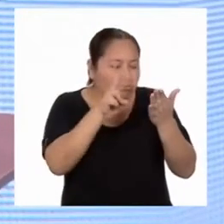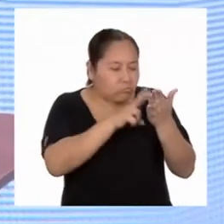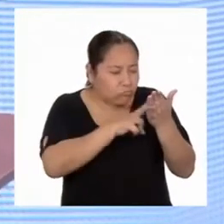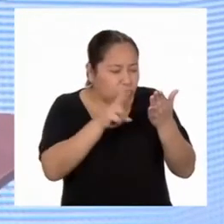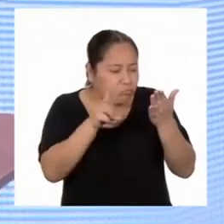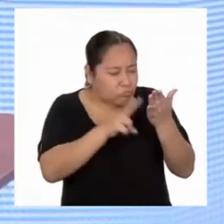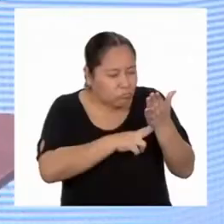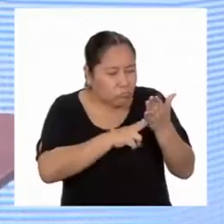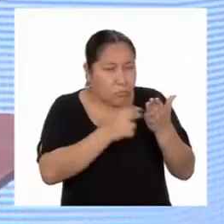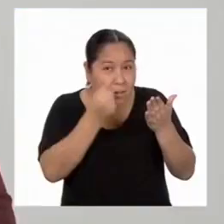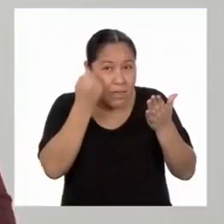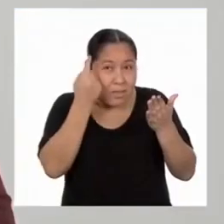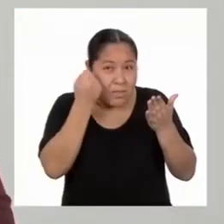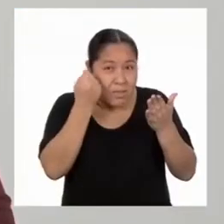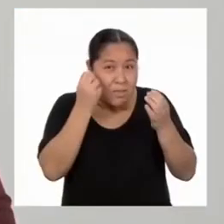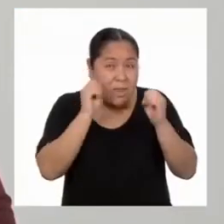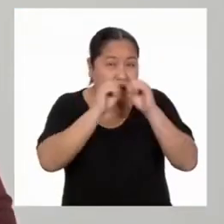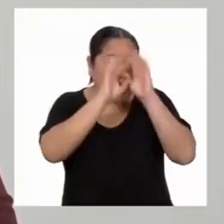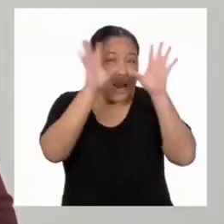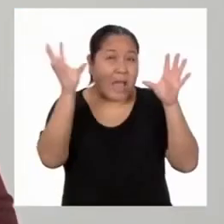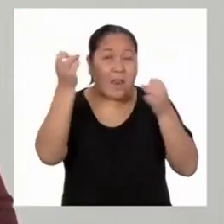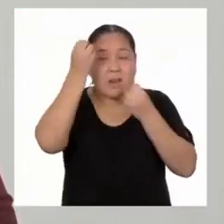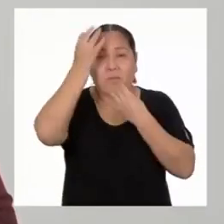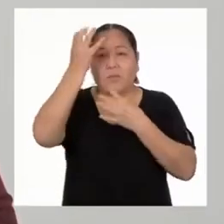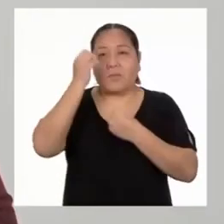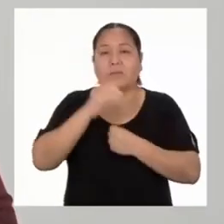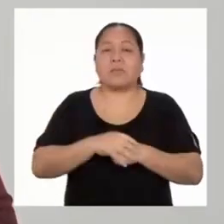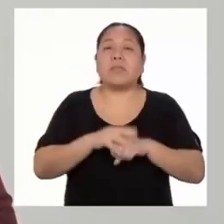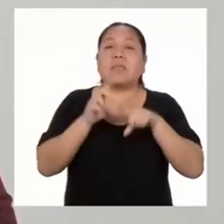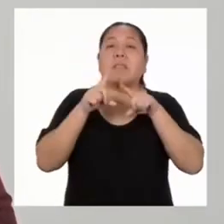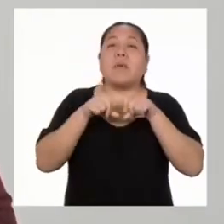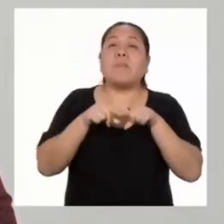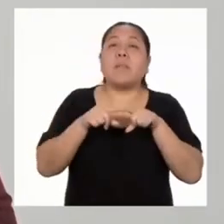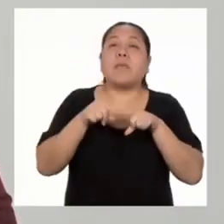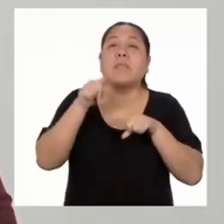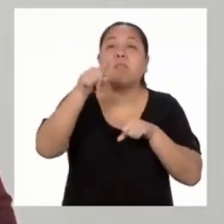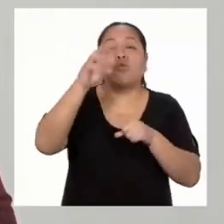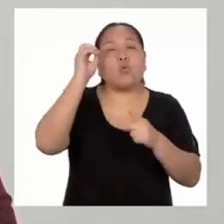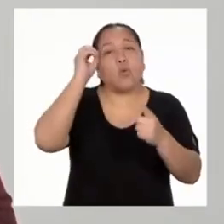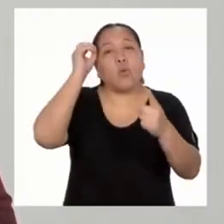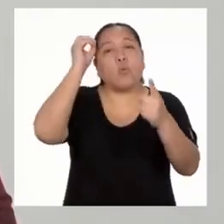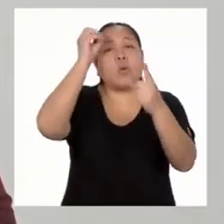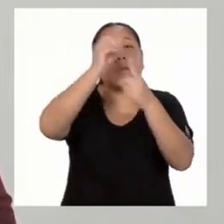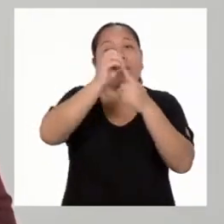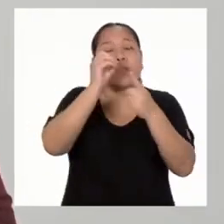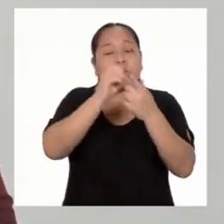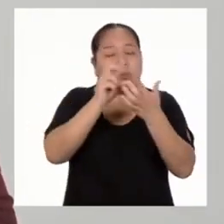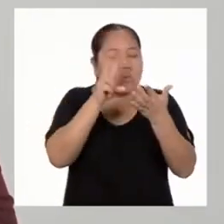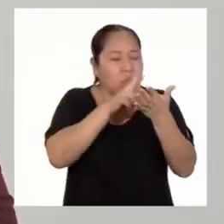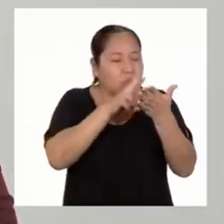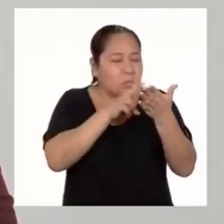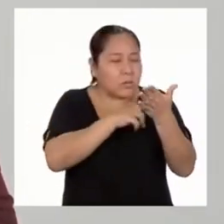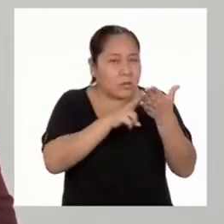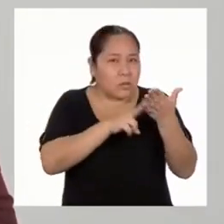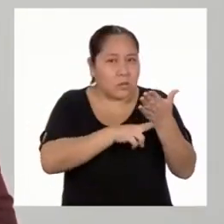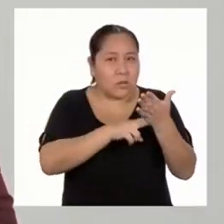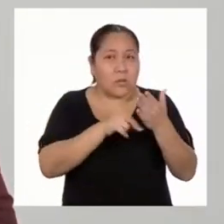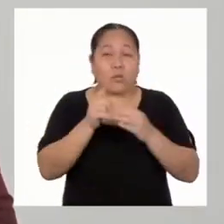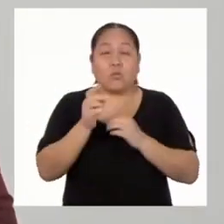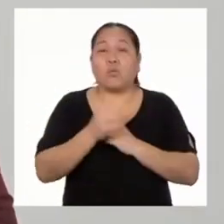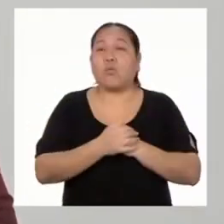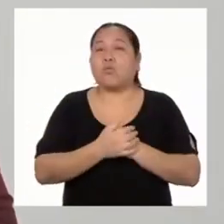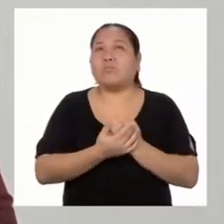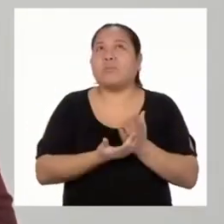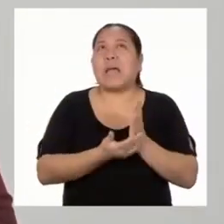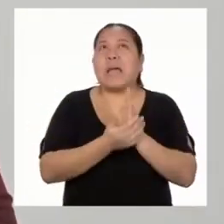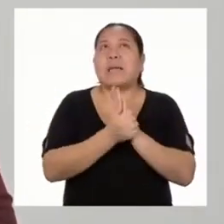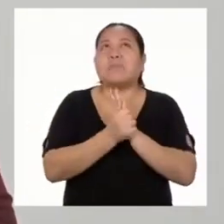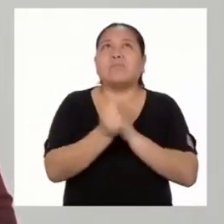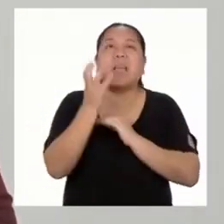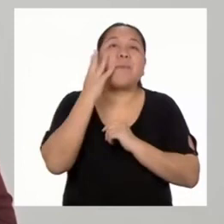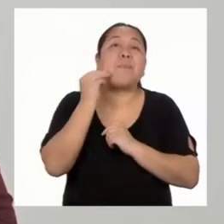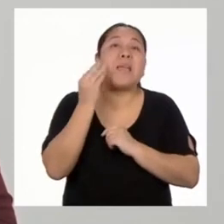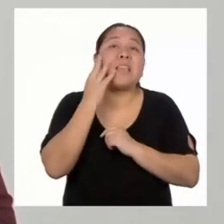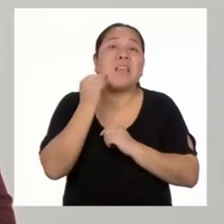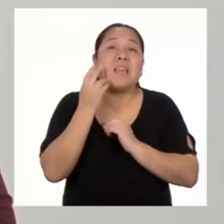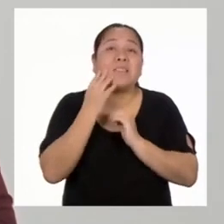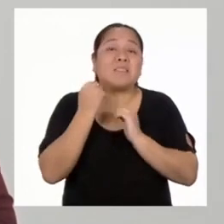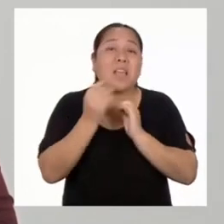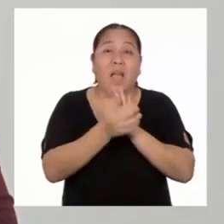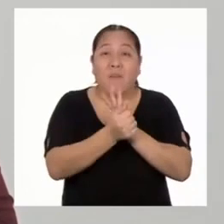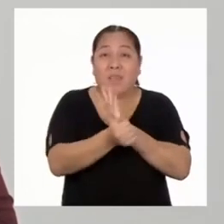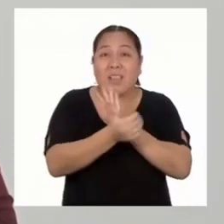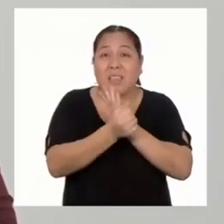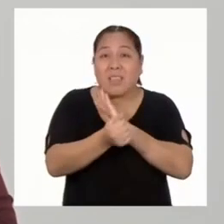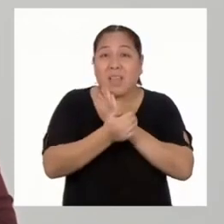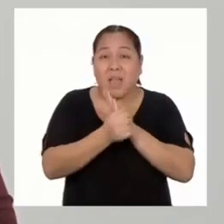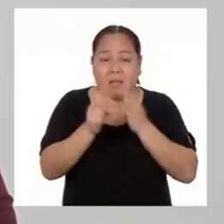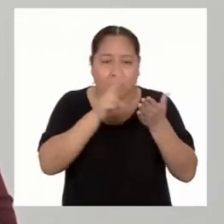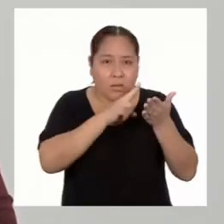tener clara la información? Eso dependerá mucho del propósito de lectura y la habilidad lectora que has desarrollado.